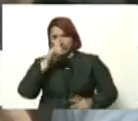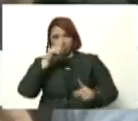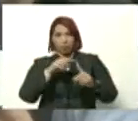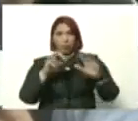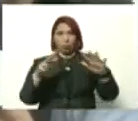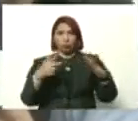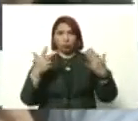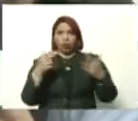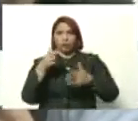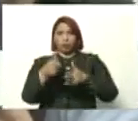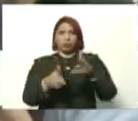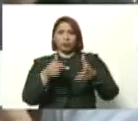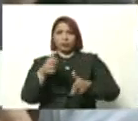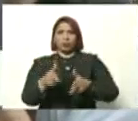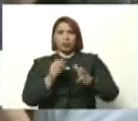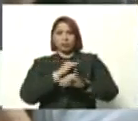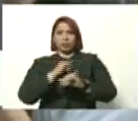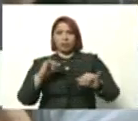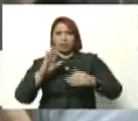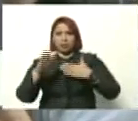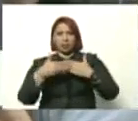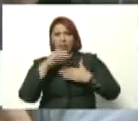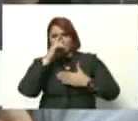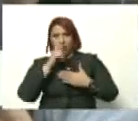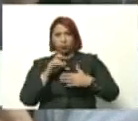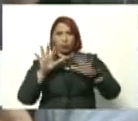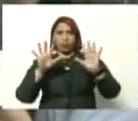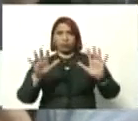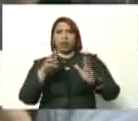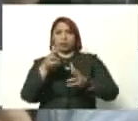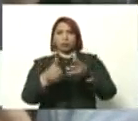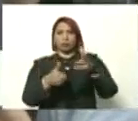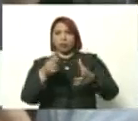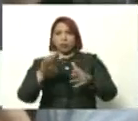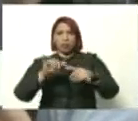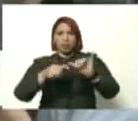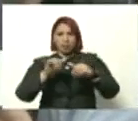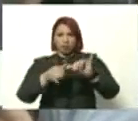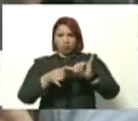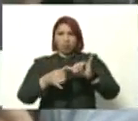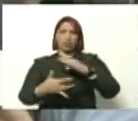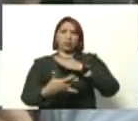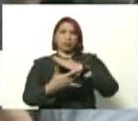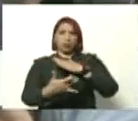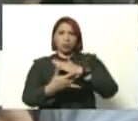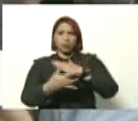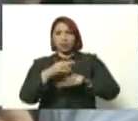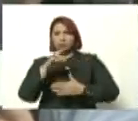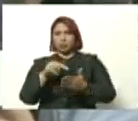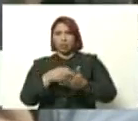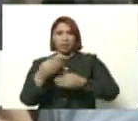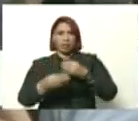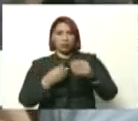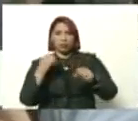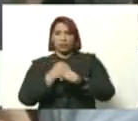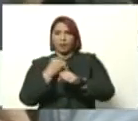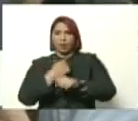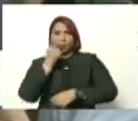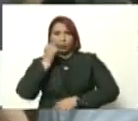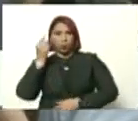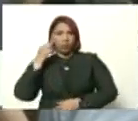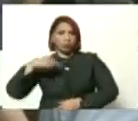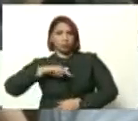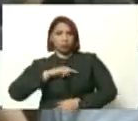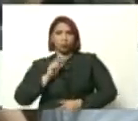vamos a cerrar el año con 10 trenes totalmente repotenciados, con ingeniería nacional, con tecnología nacional, hecho por nuestra clase trabajadora. Estamos